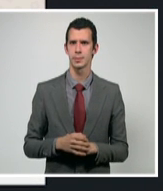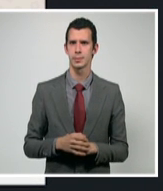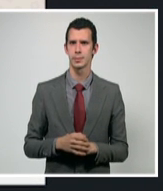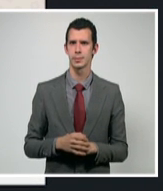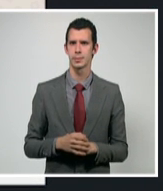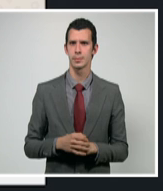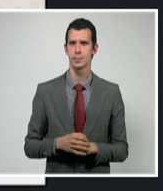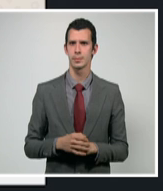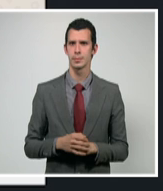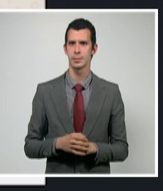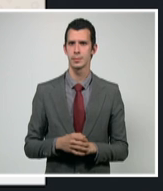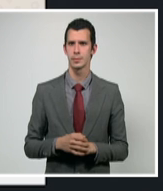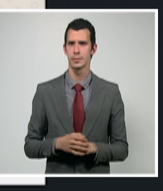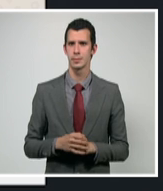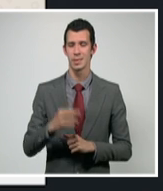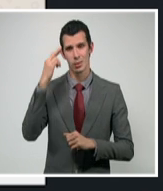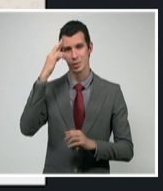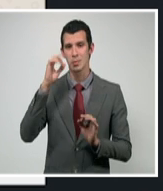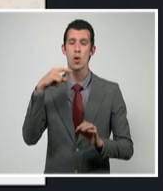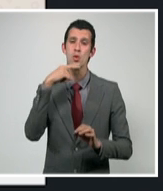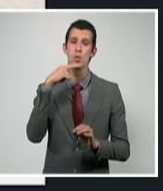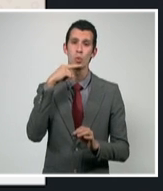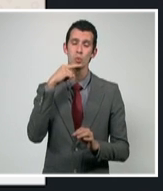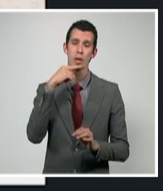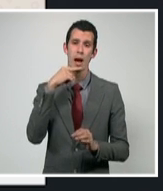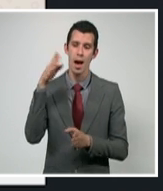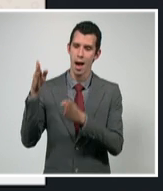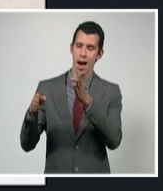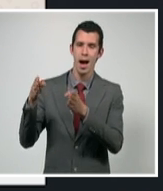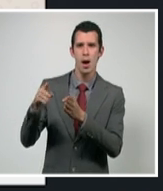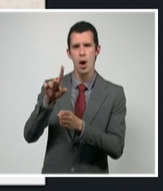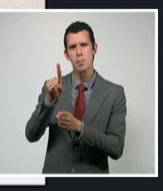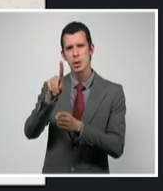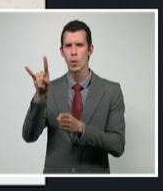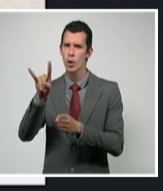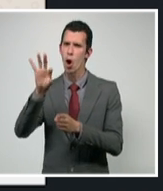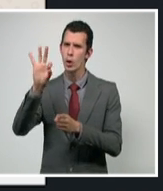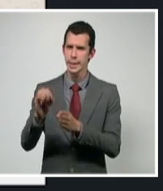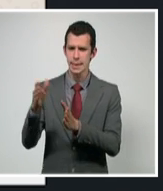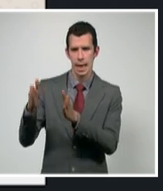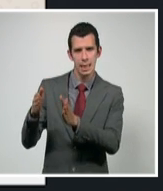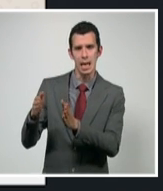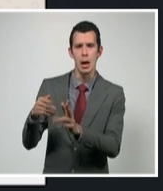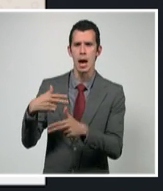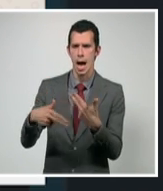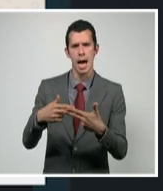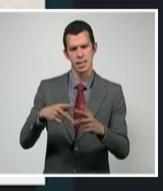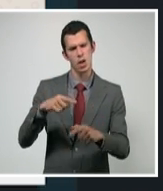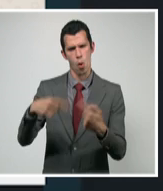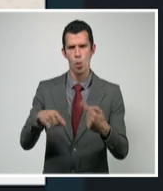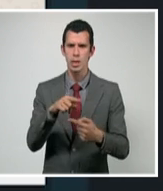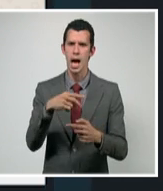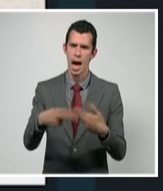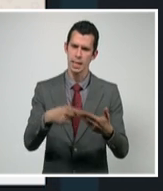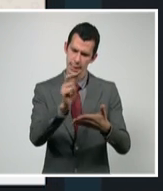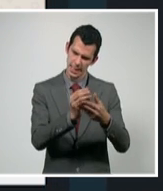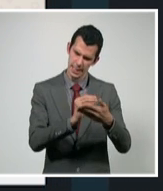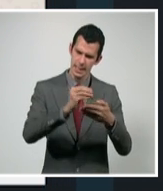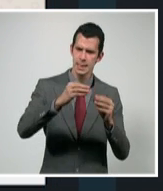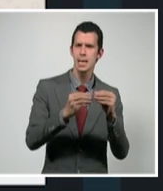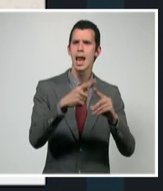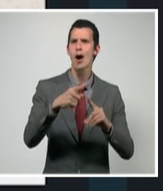en la década de los 80. La intención es conquistar el espacio simbólico contra la institucionalidad